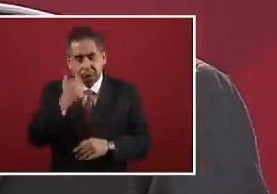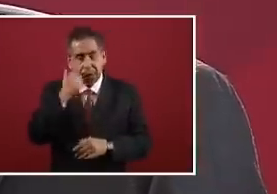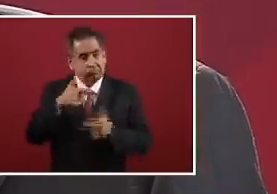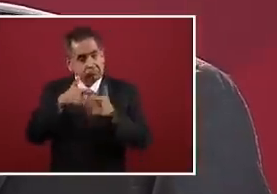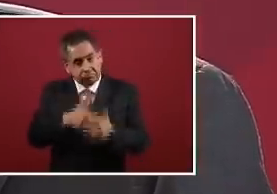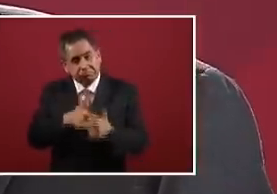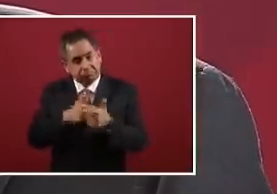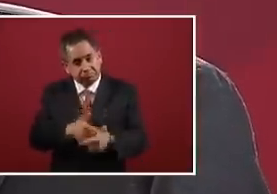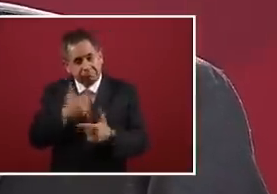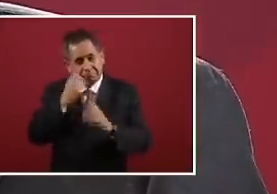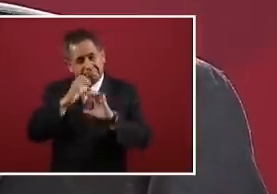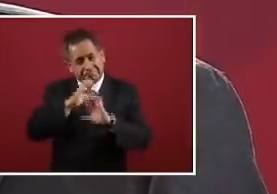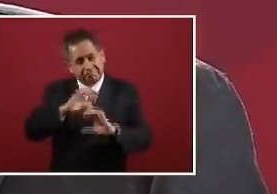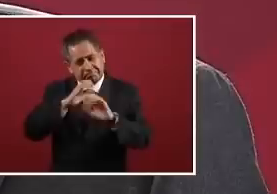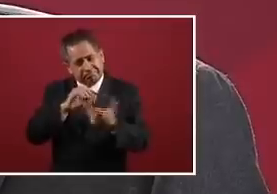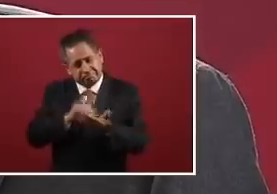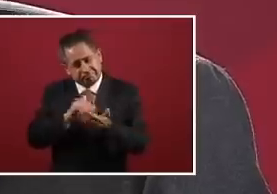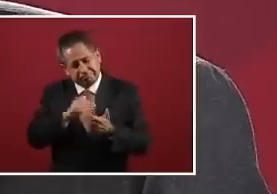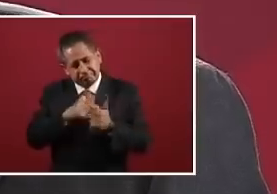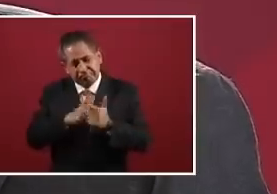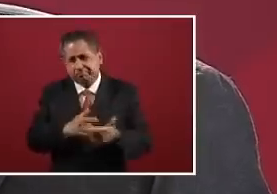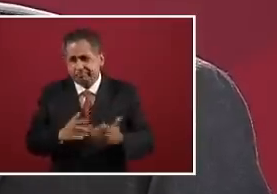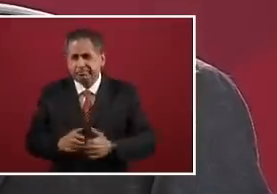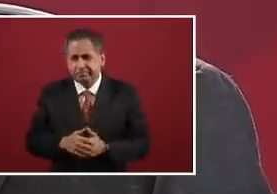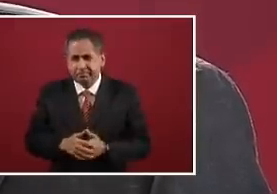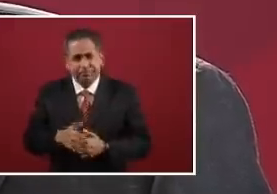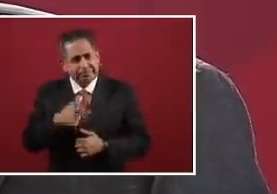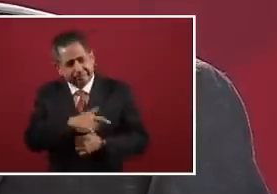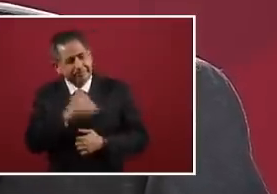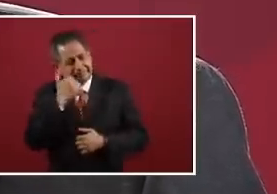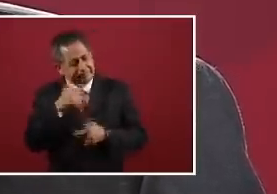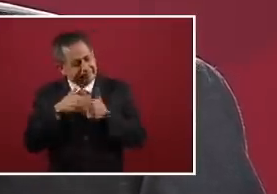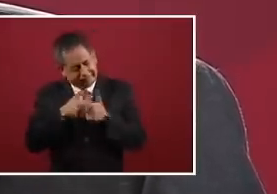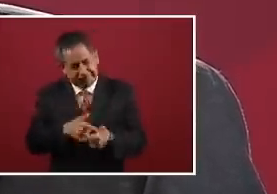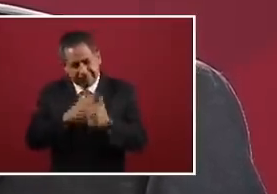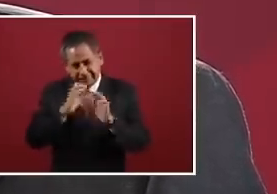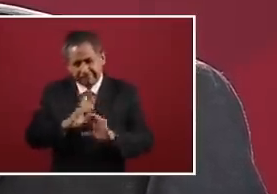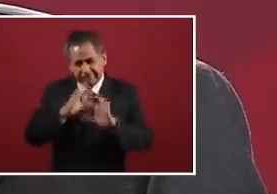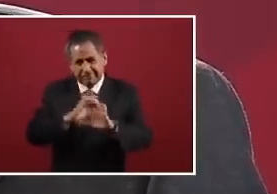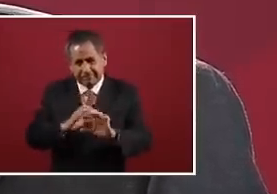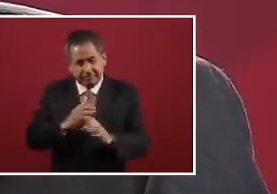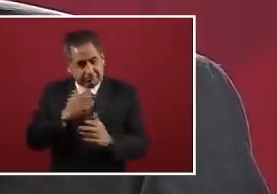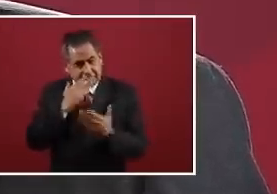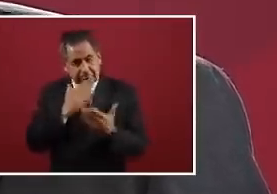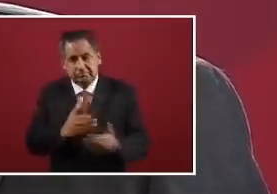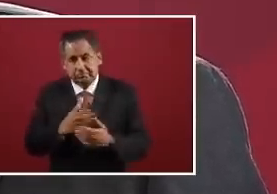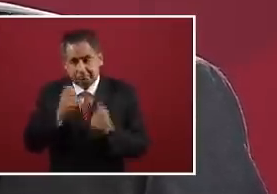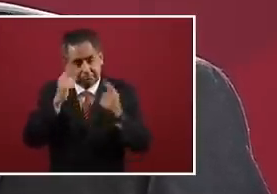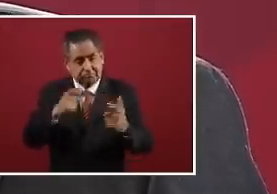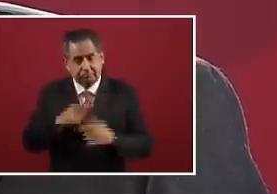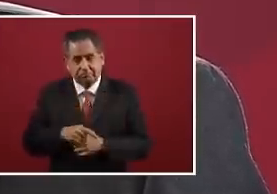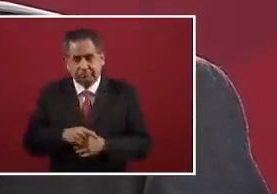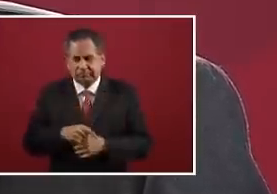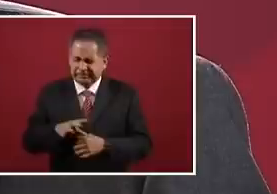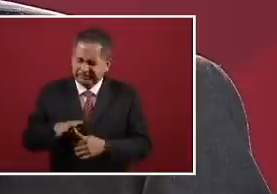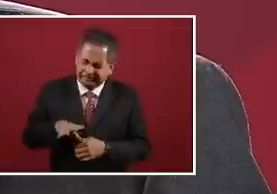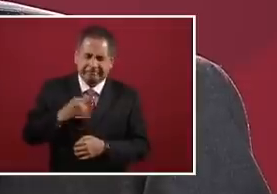seguir cantando, o sea, quiso seguir cantando. Fue un gran